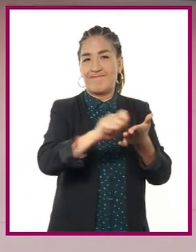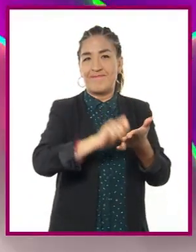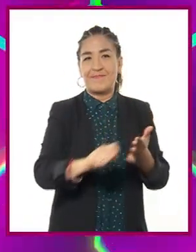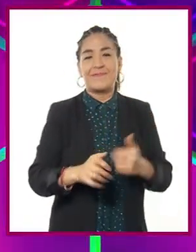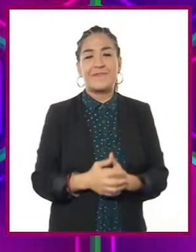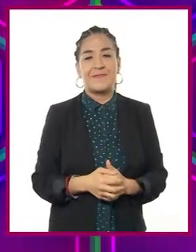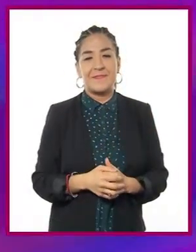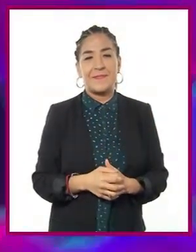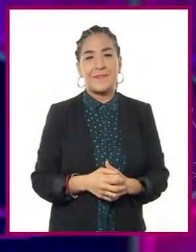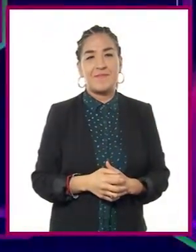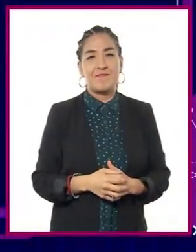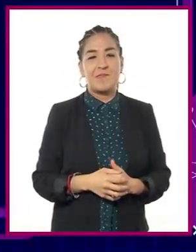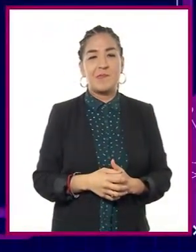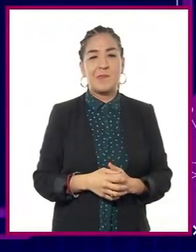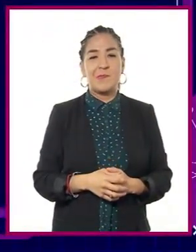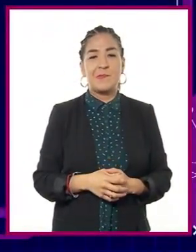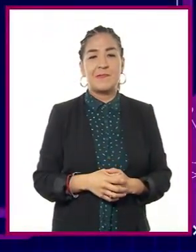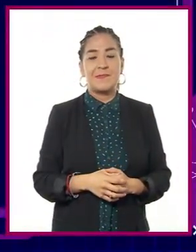anotarlo.